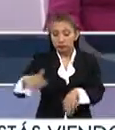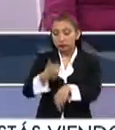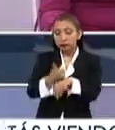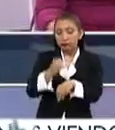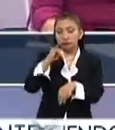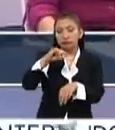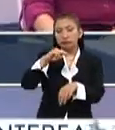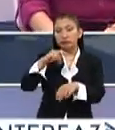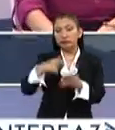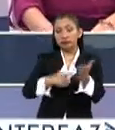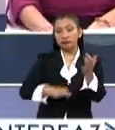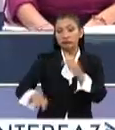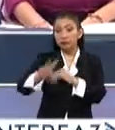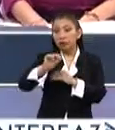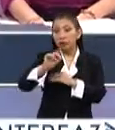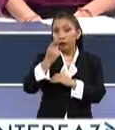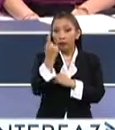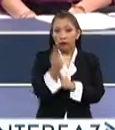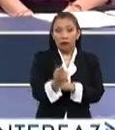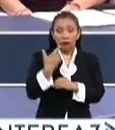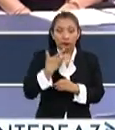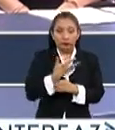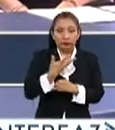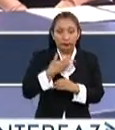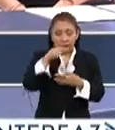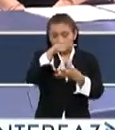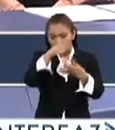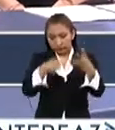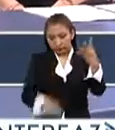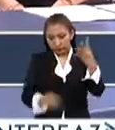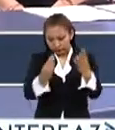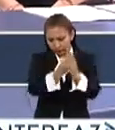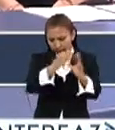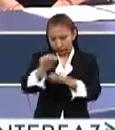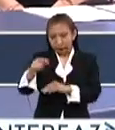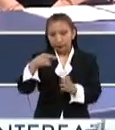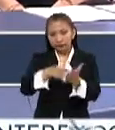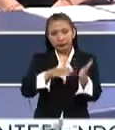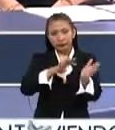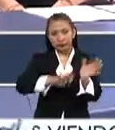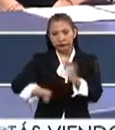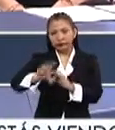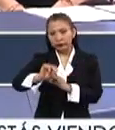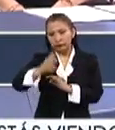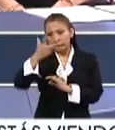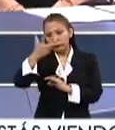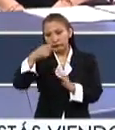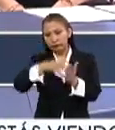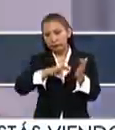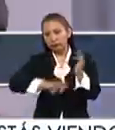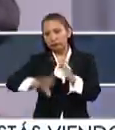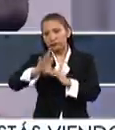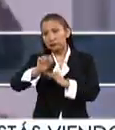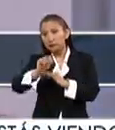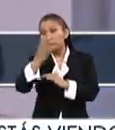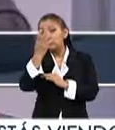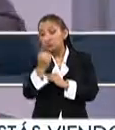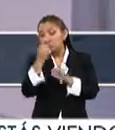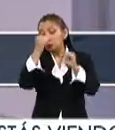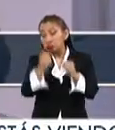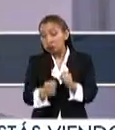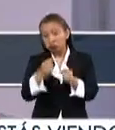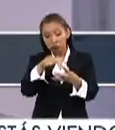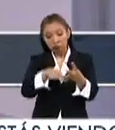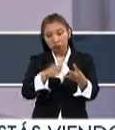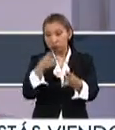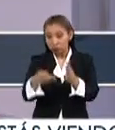INEA en 1981, tenemos los grandes ejes de alfabetización que fueron 1988 y 1989, que seguramente